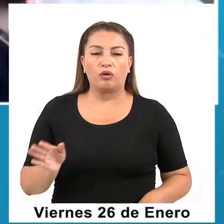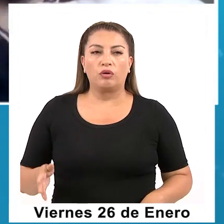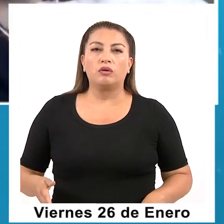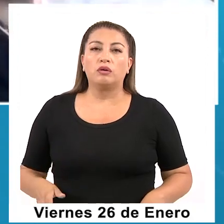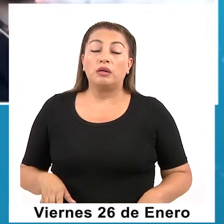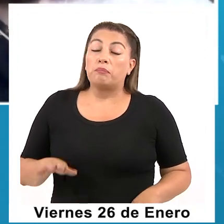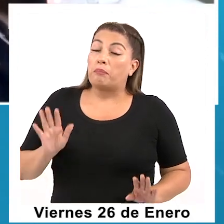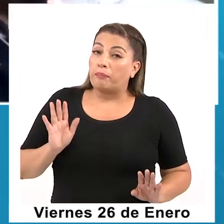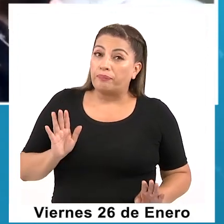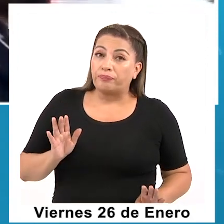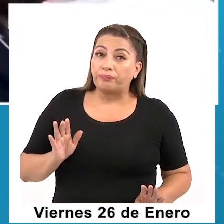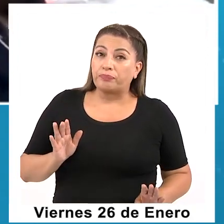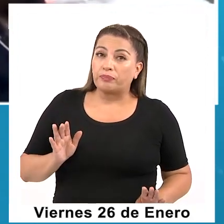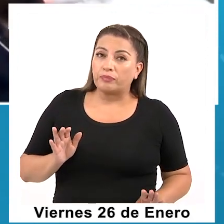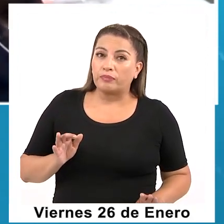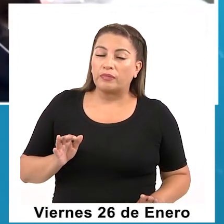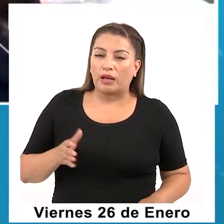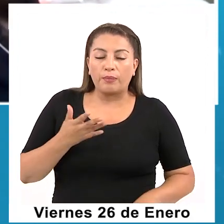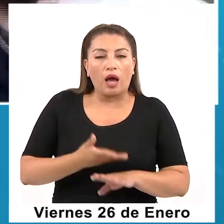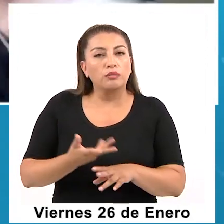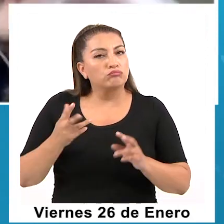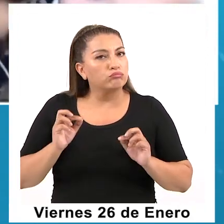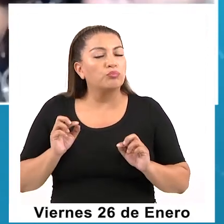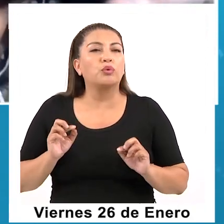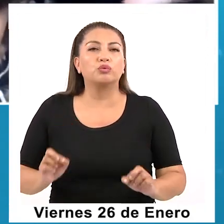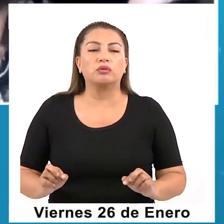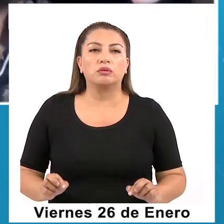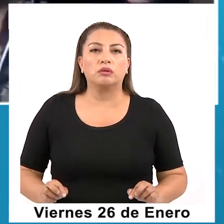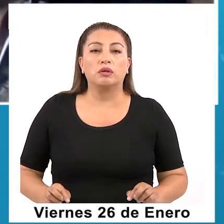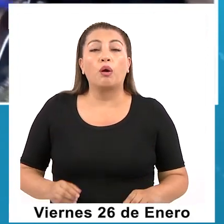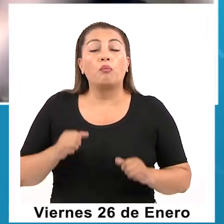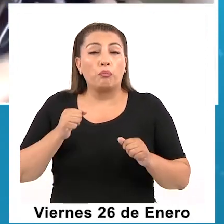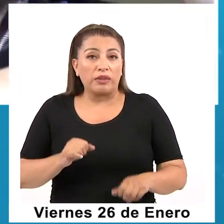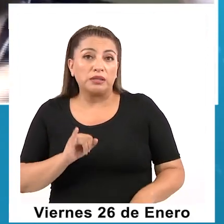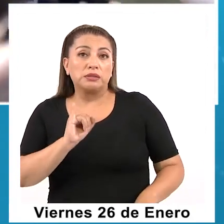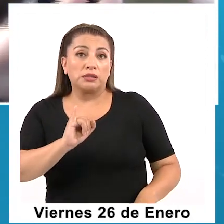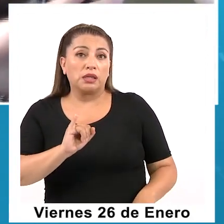cabe, investigada por tal, pero cabe calzaría, la posibilidad como perfectamente de también que cabe la